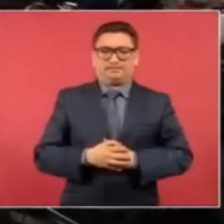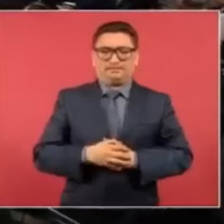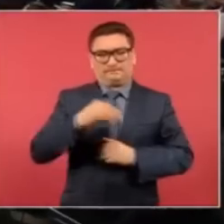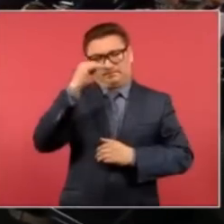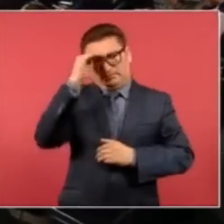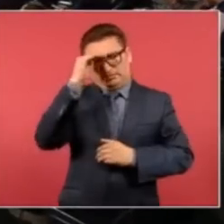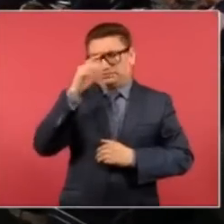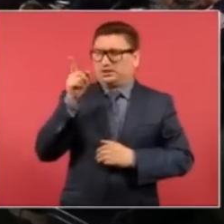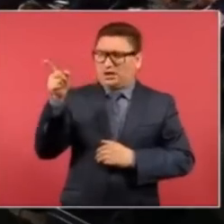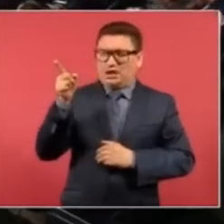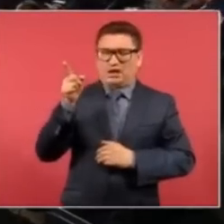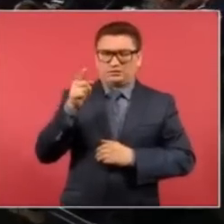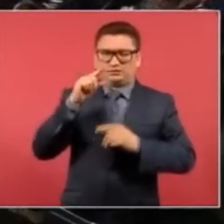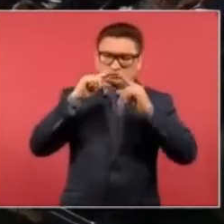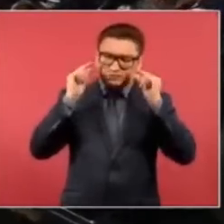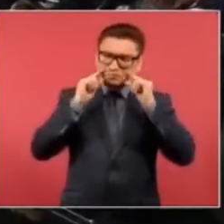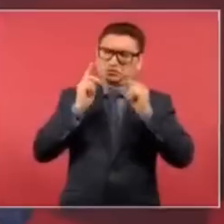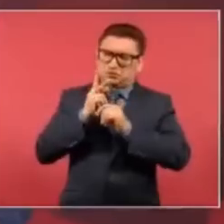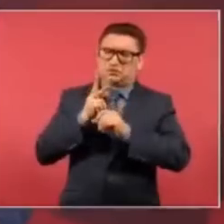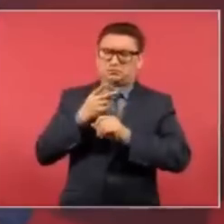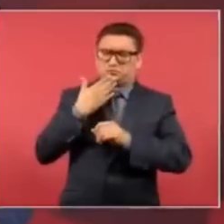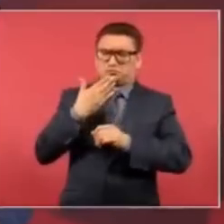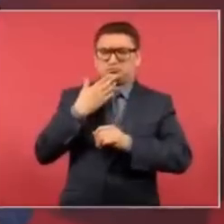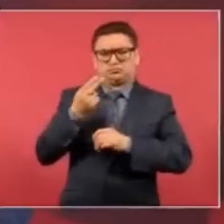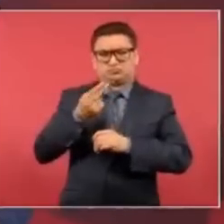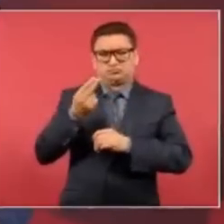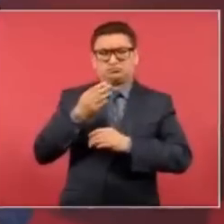Zapata se lo merecía, le ofreció